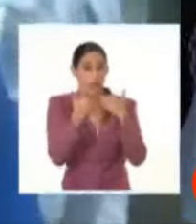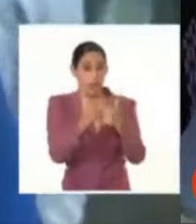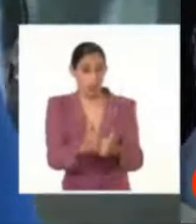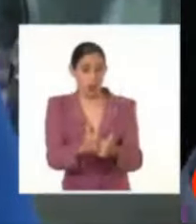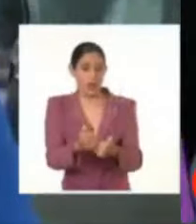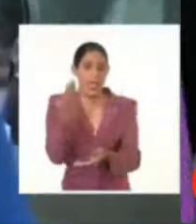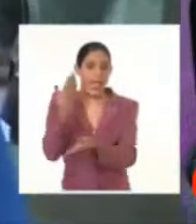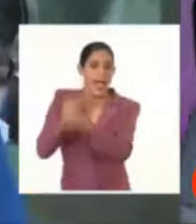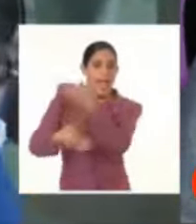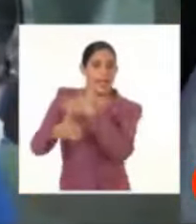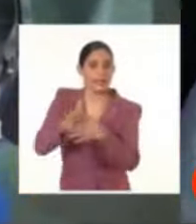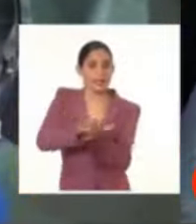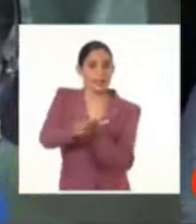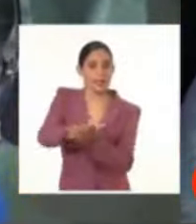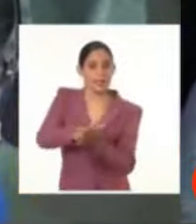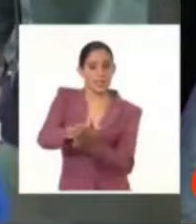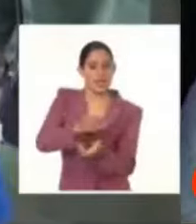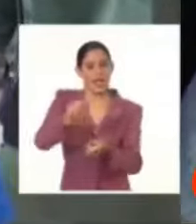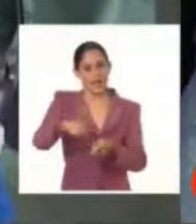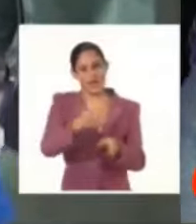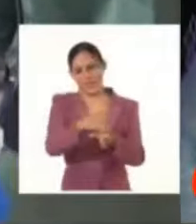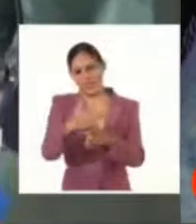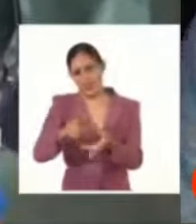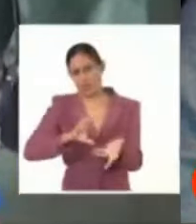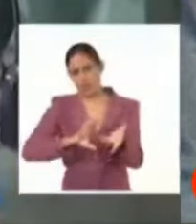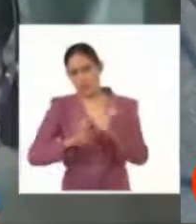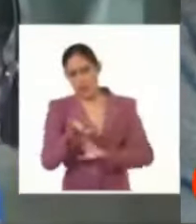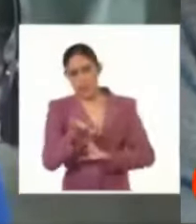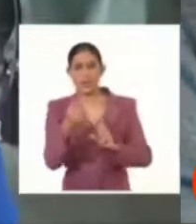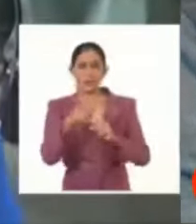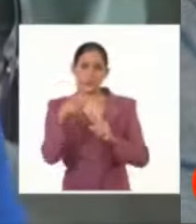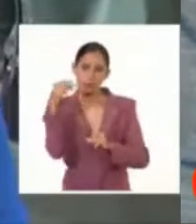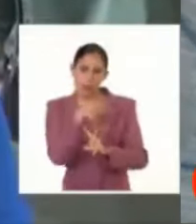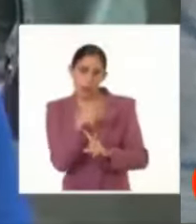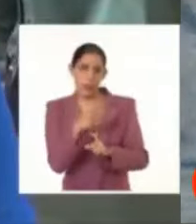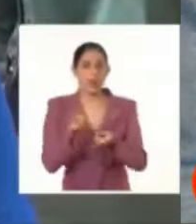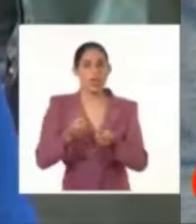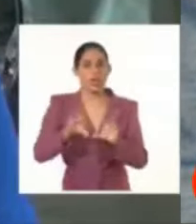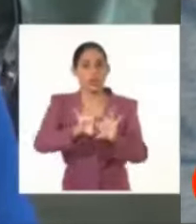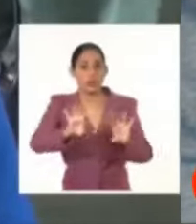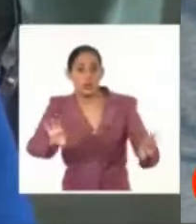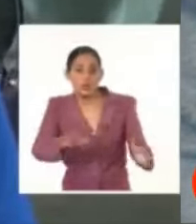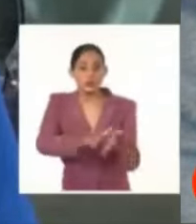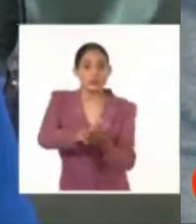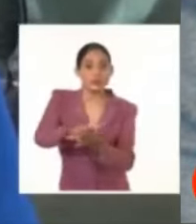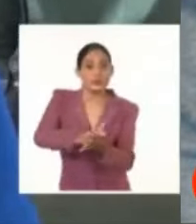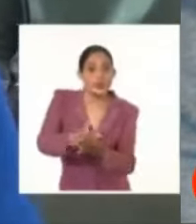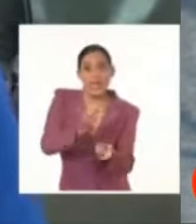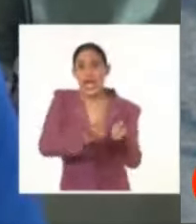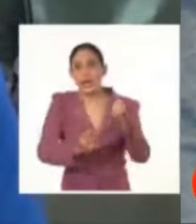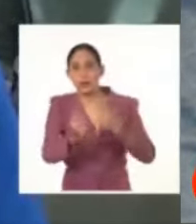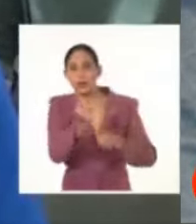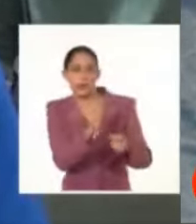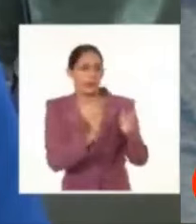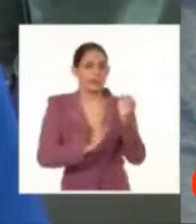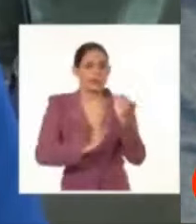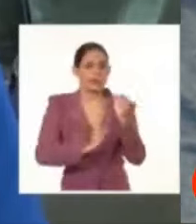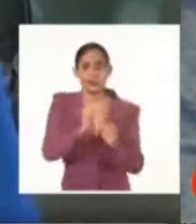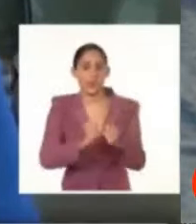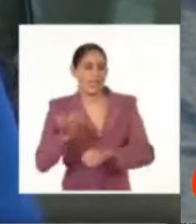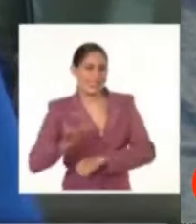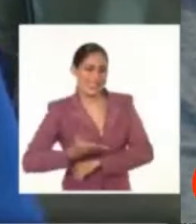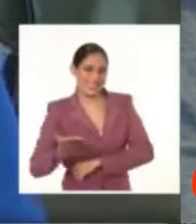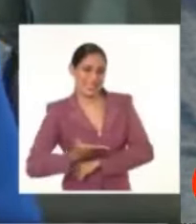manuales, no tenía la calidad de ahora, y con esta tecnología, Muchacha. que todo es mecanizado, lo hacemos con mejor producción, mayor rapidez,